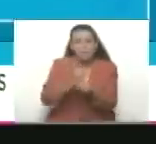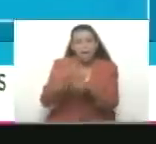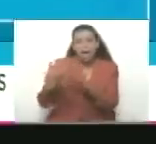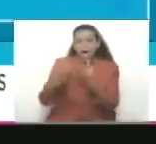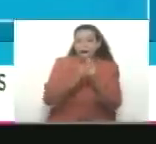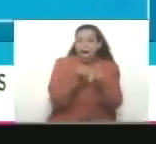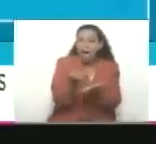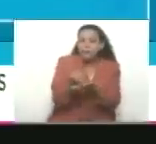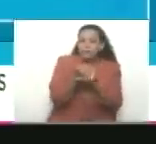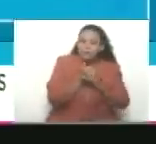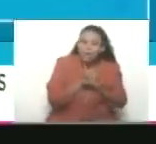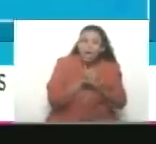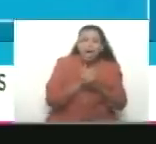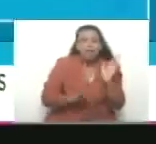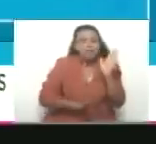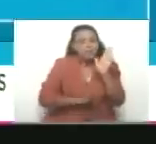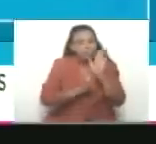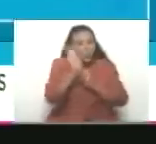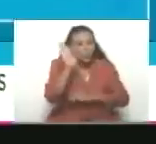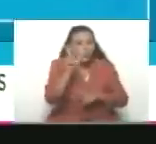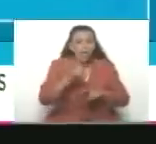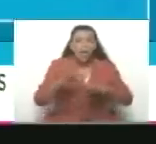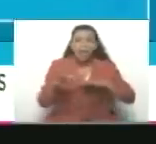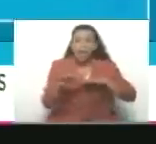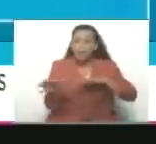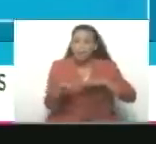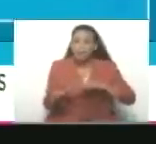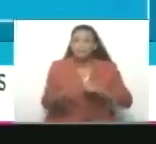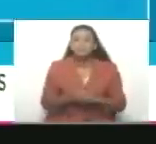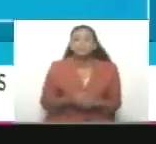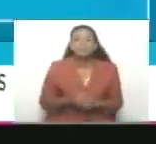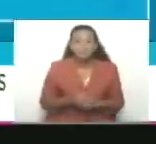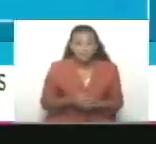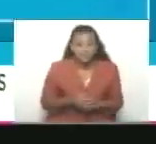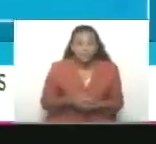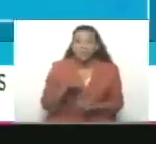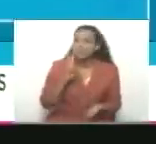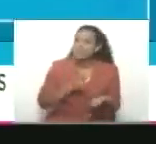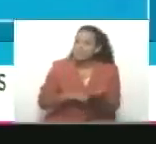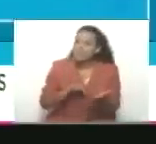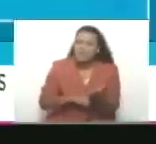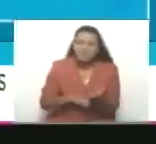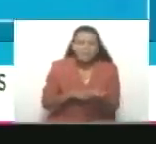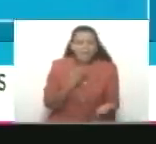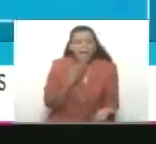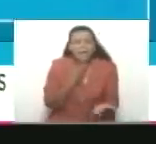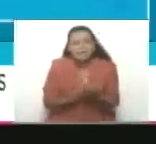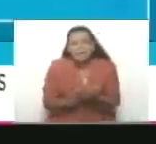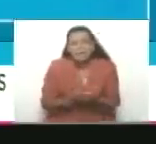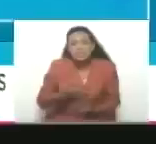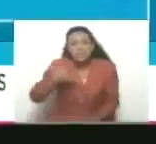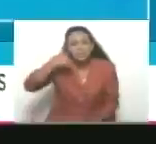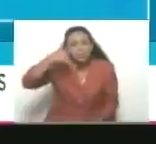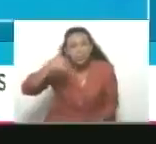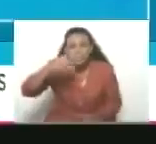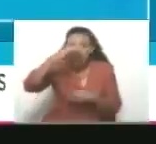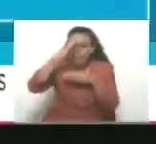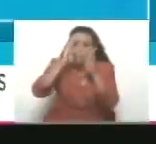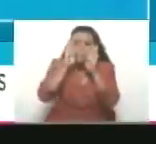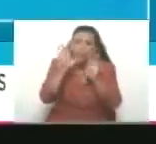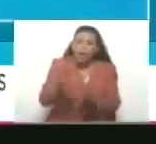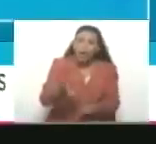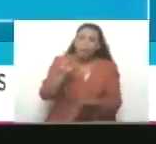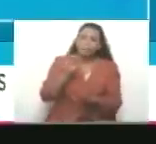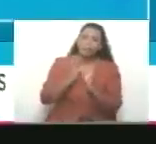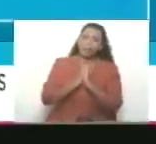ayudarnos a sacar adelante nuestra institución que de verdad que estamos padecido que en verdad Nos tomen en